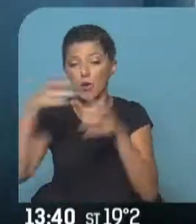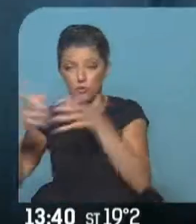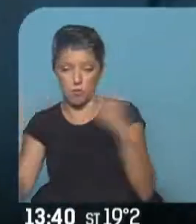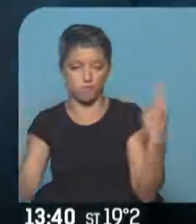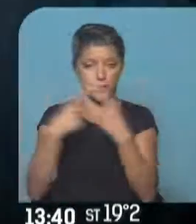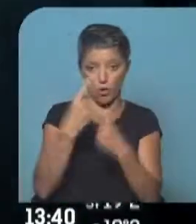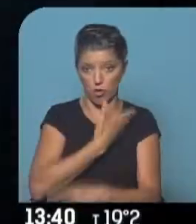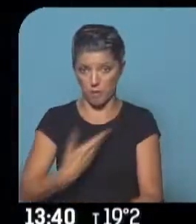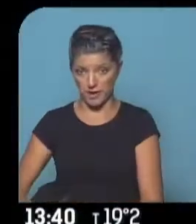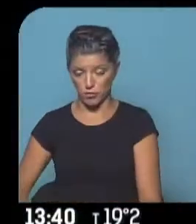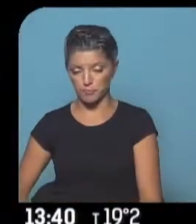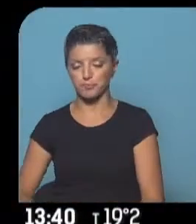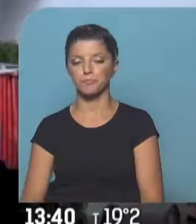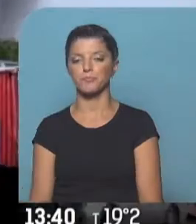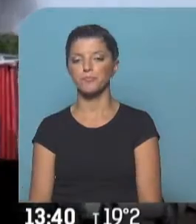gobierno.